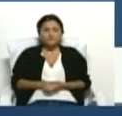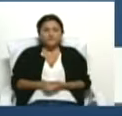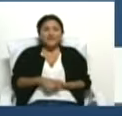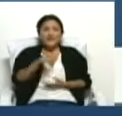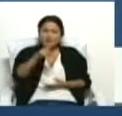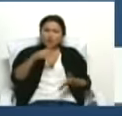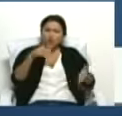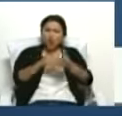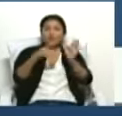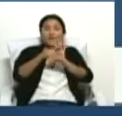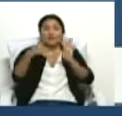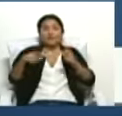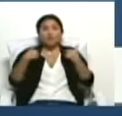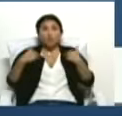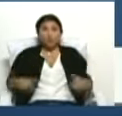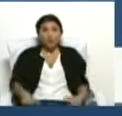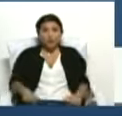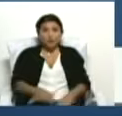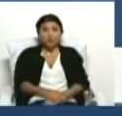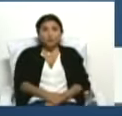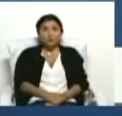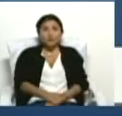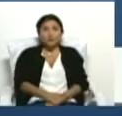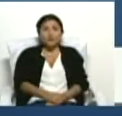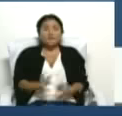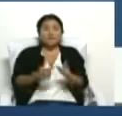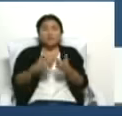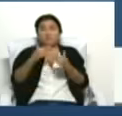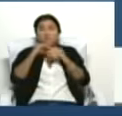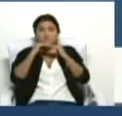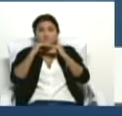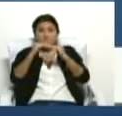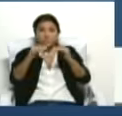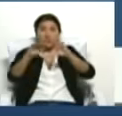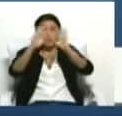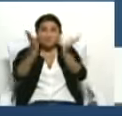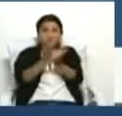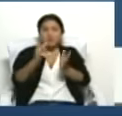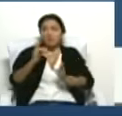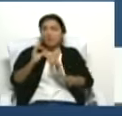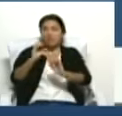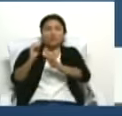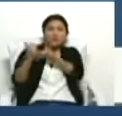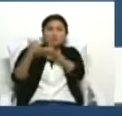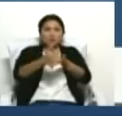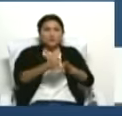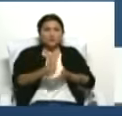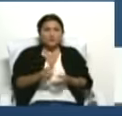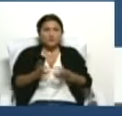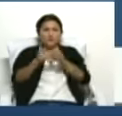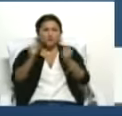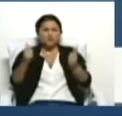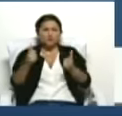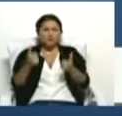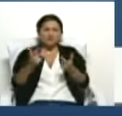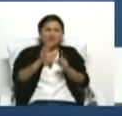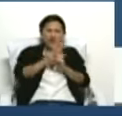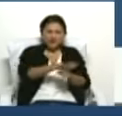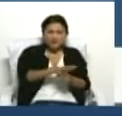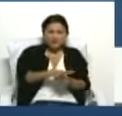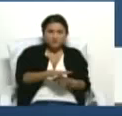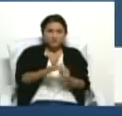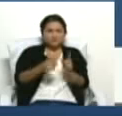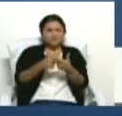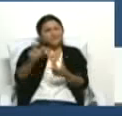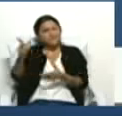violación absoluta a los derechos humanos y el silencio cómplice del mundo. Ahí no hay desapariciones forzadas. Yo me hago una pregunta. ¿Y eso que pasó